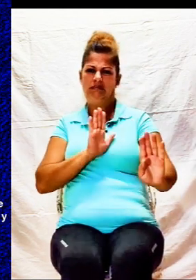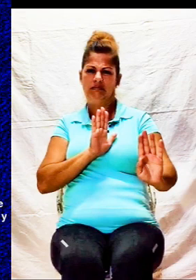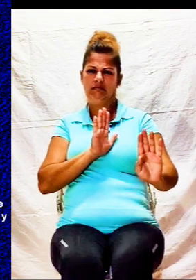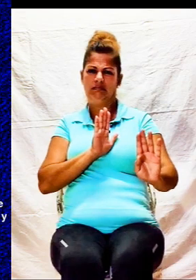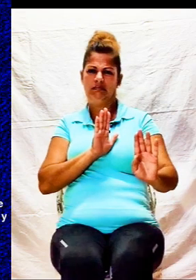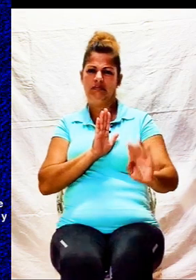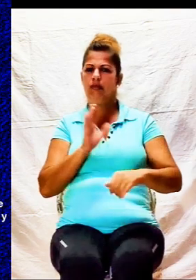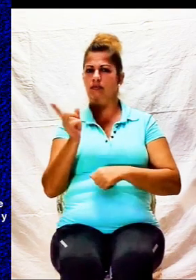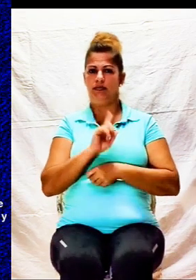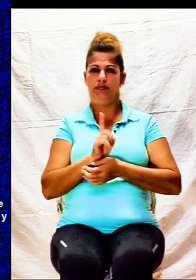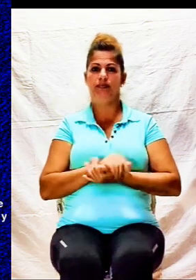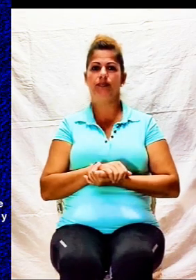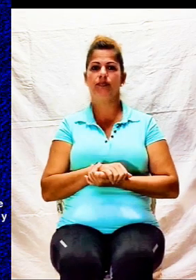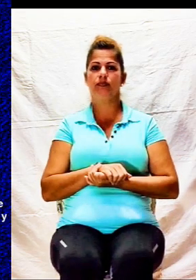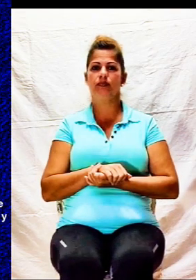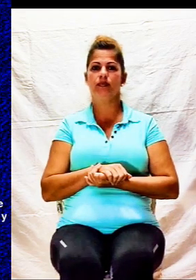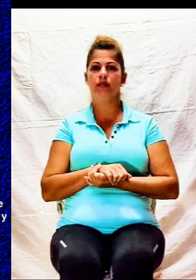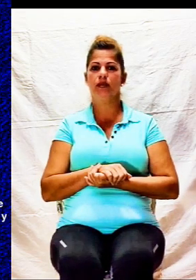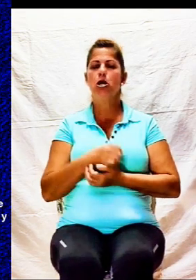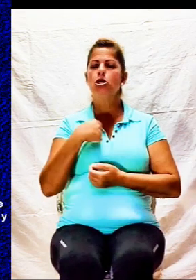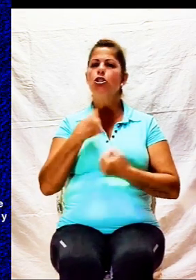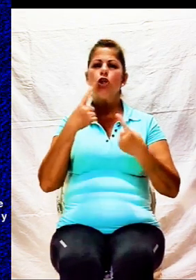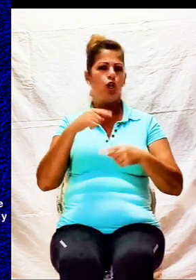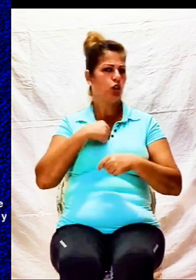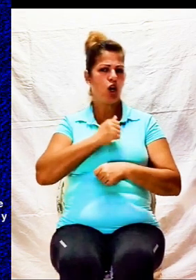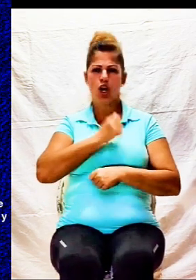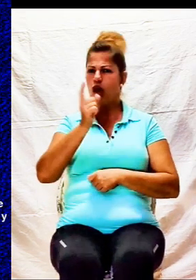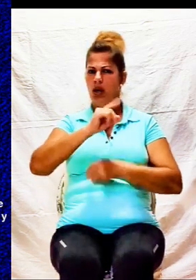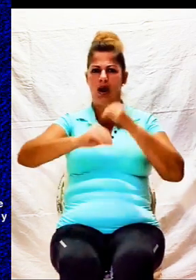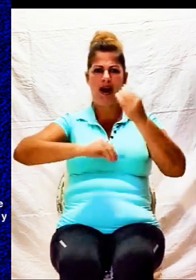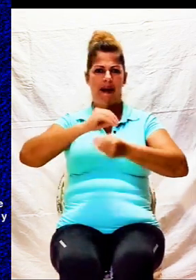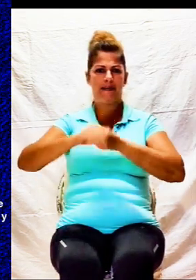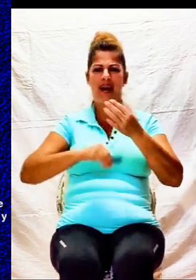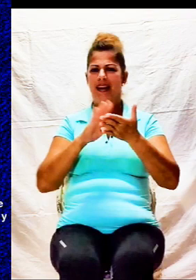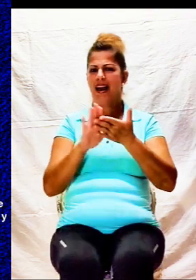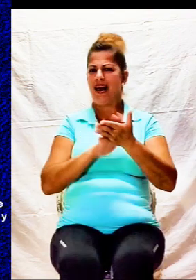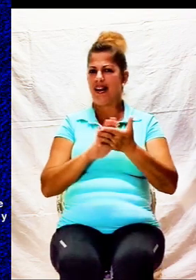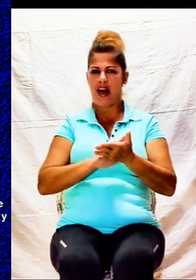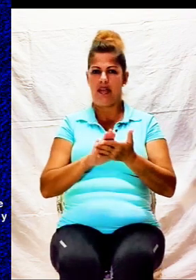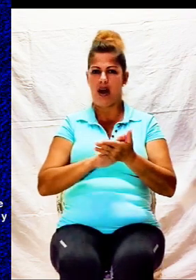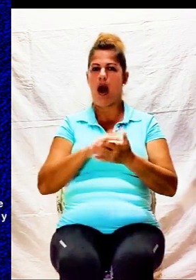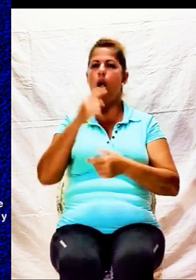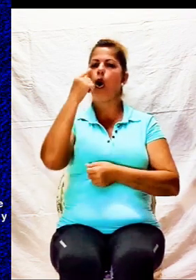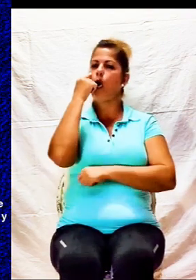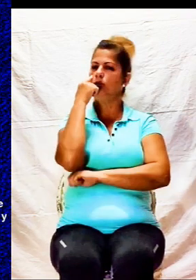resistir, nombrar o condenar, y sin querer cambiar nada.